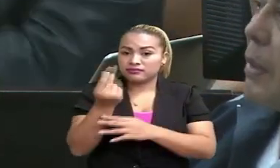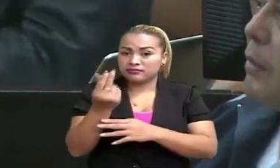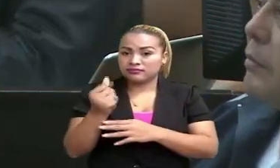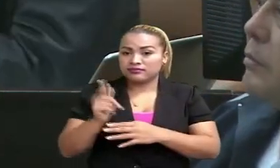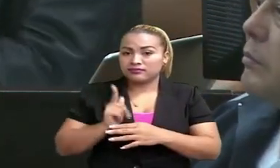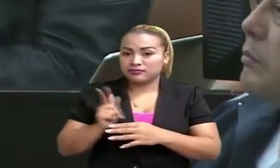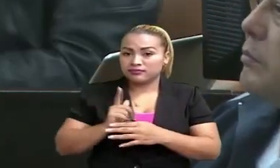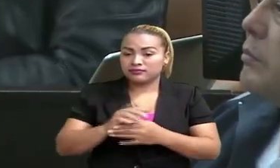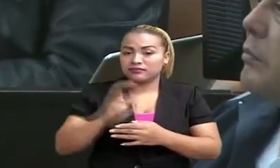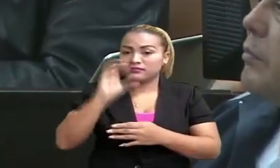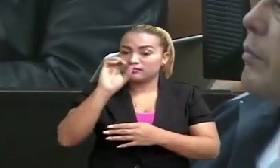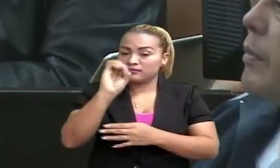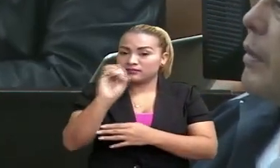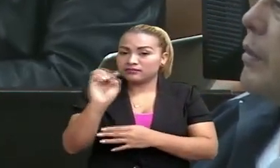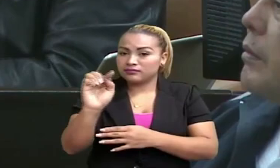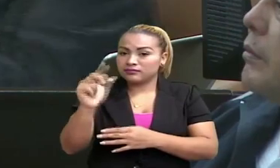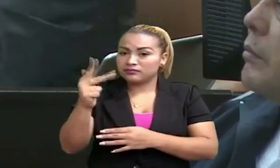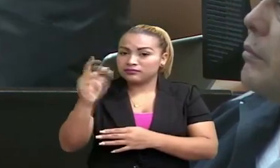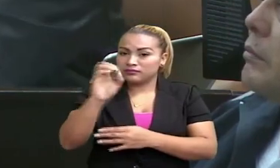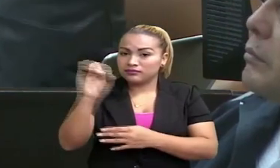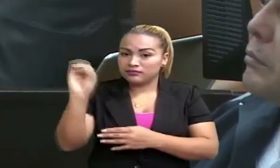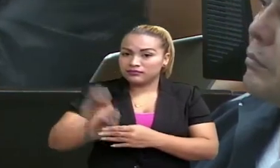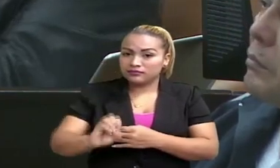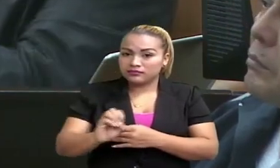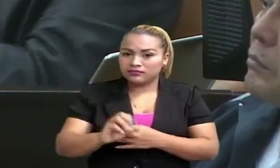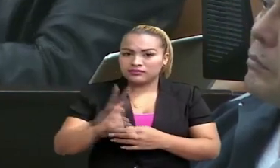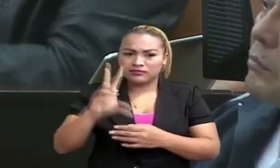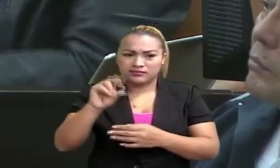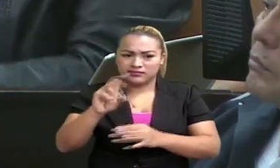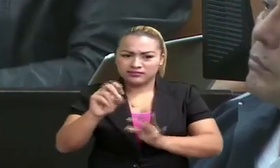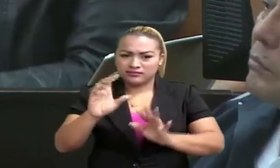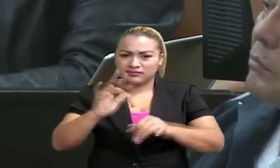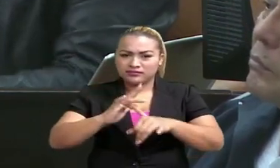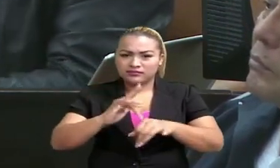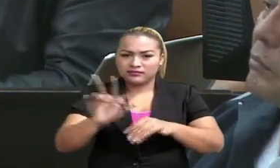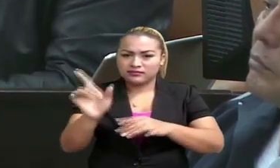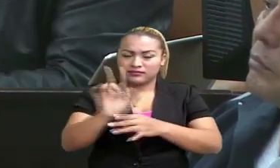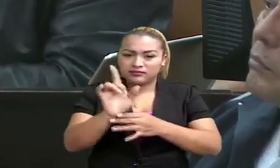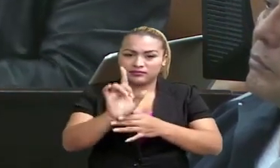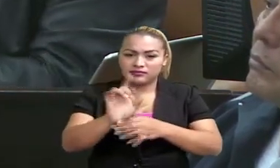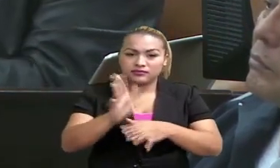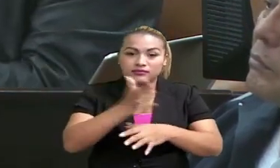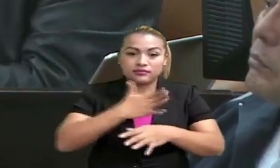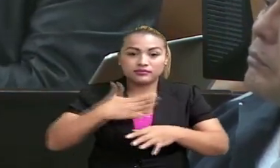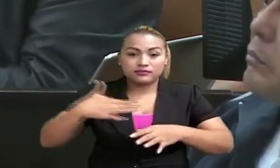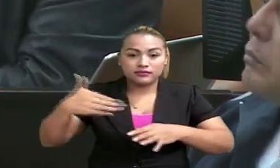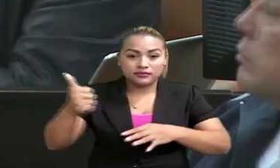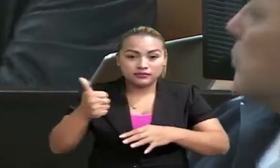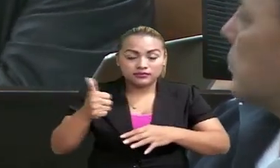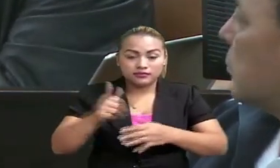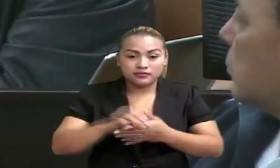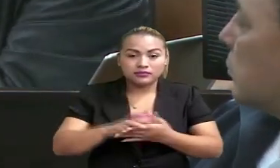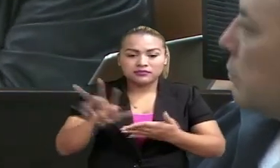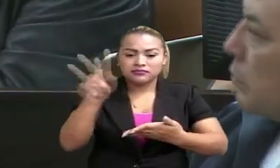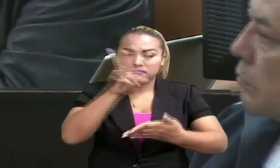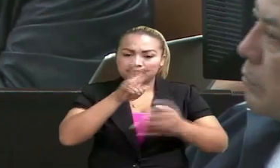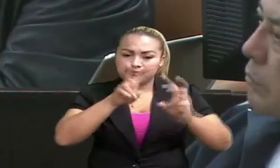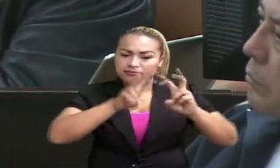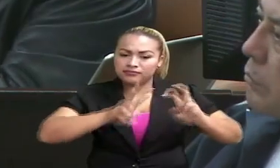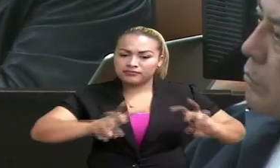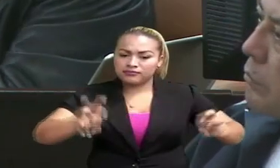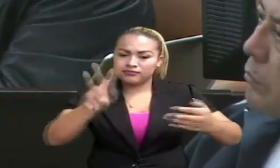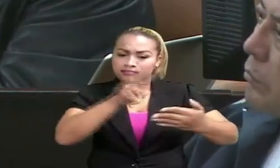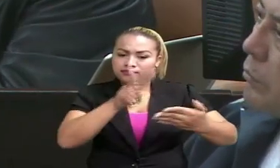ese 0.8%, no me los toques. Mejor, dice, revisé el